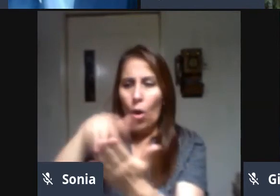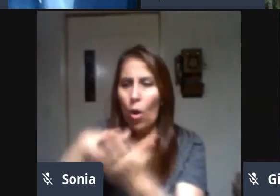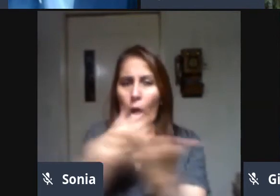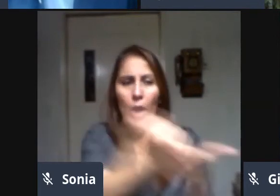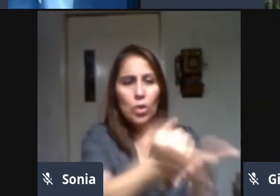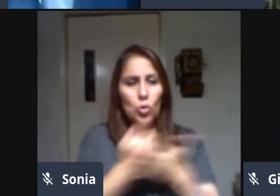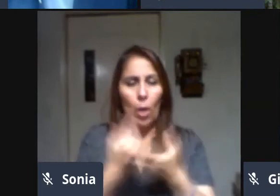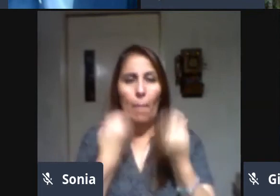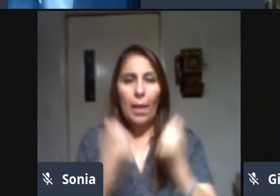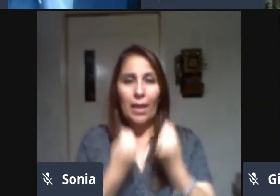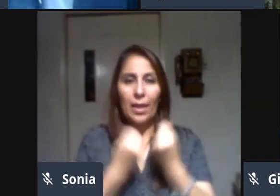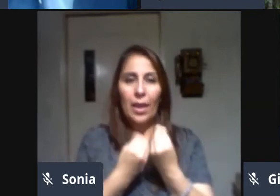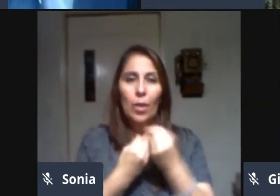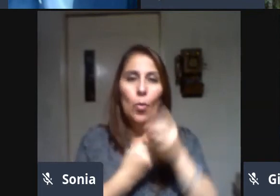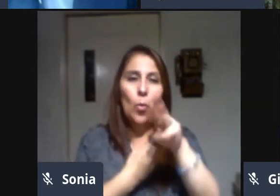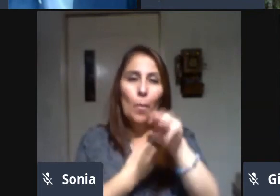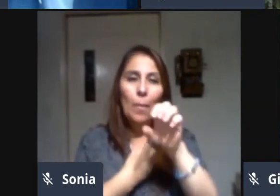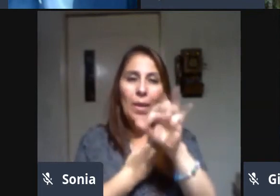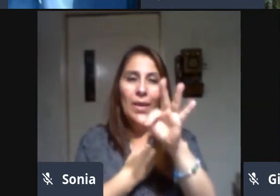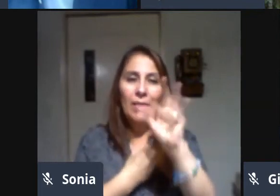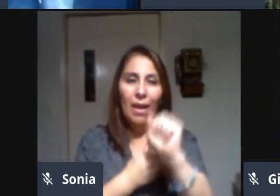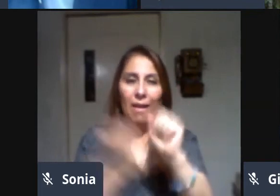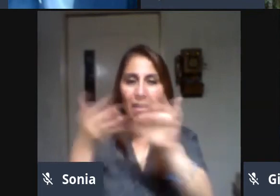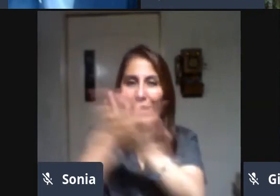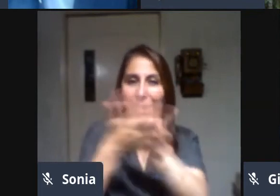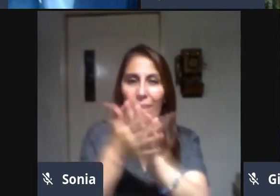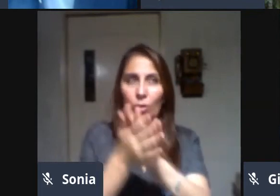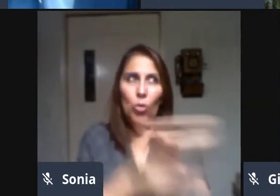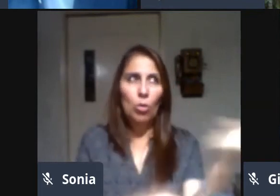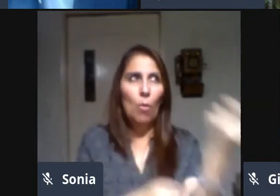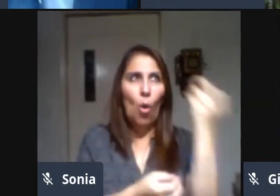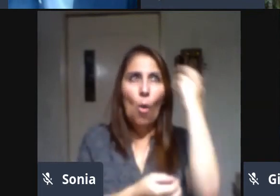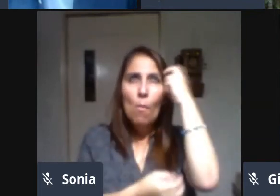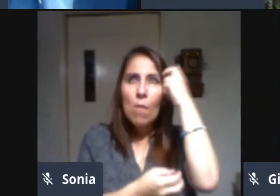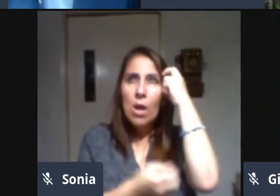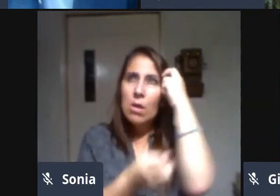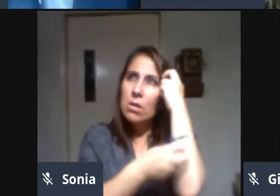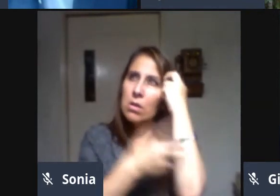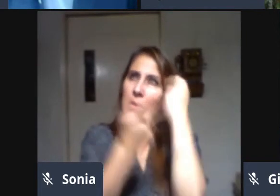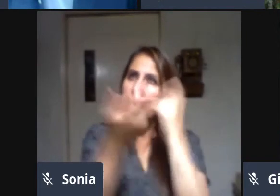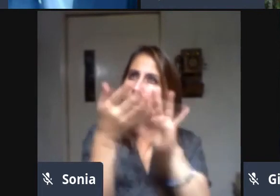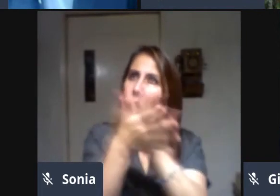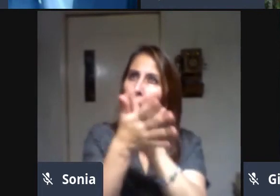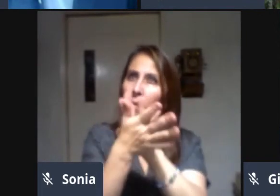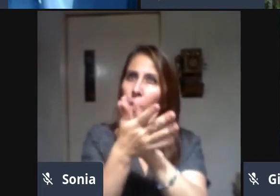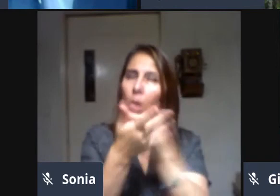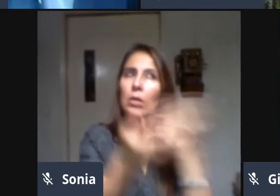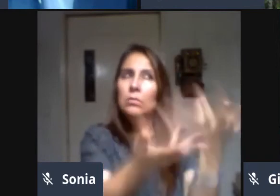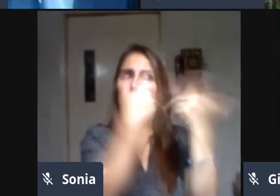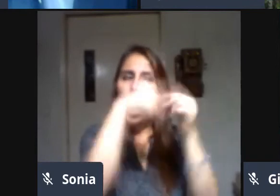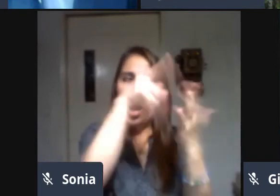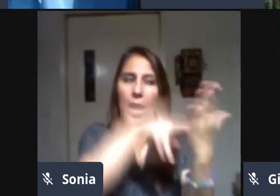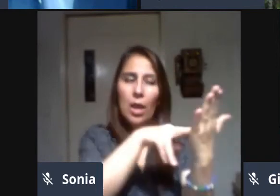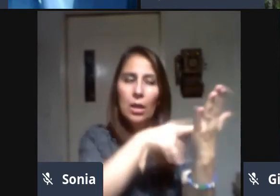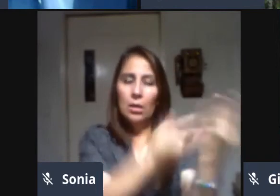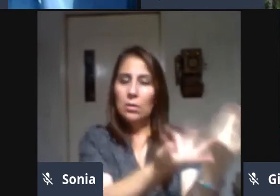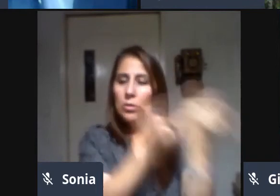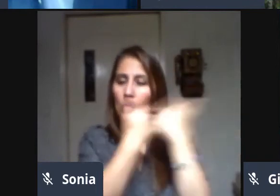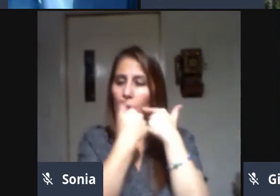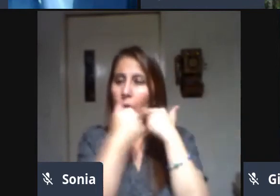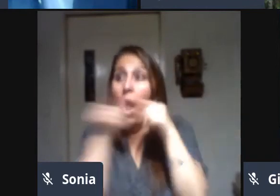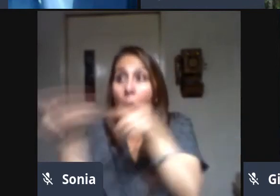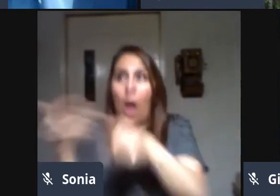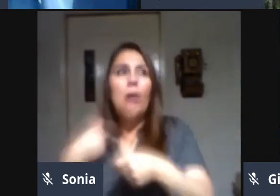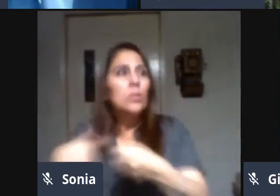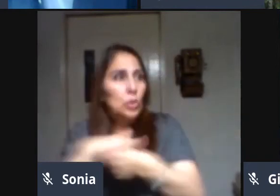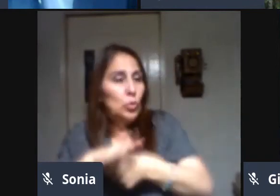lo que tú dices allá haya leído esto y luego un dicen hay pero esto también lo podemos contar o sea incluso un relato que parece de ficción